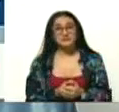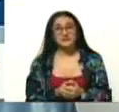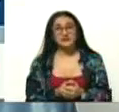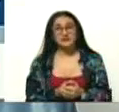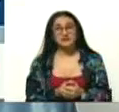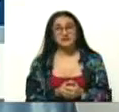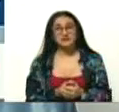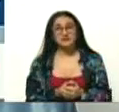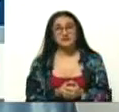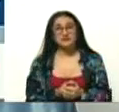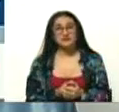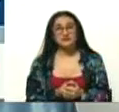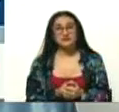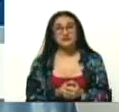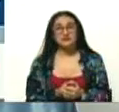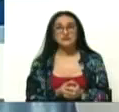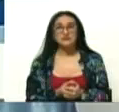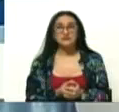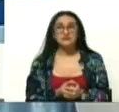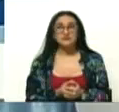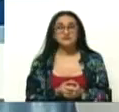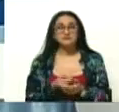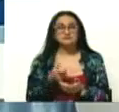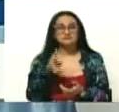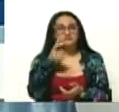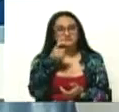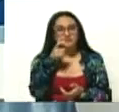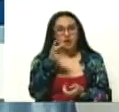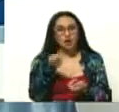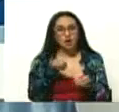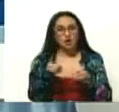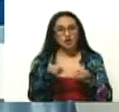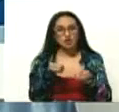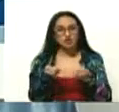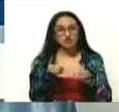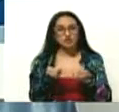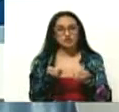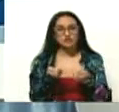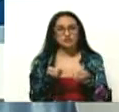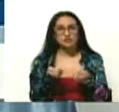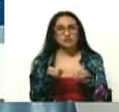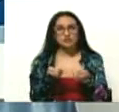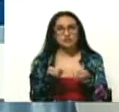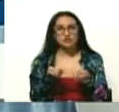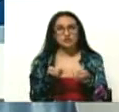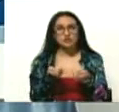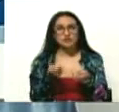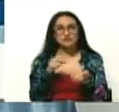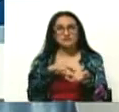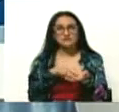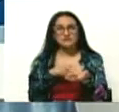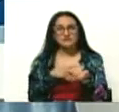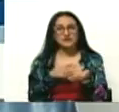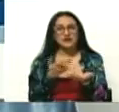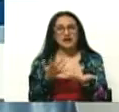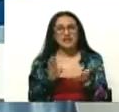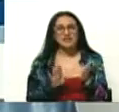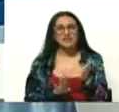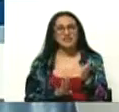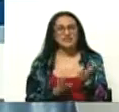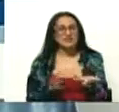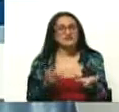mucha, yo diría también, seguimiento y control de la de lo que implica el desarrollo de